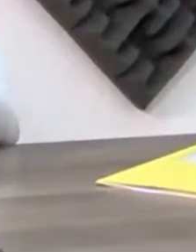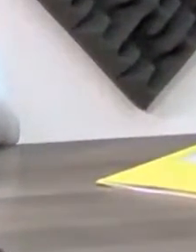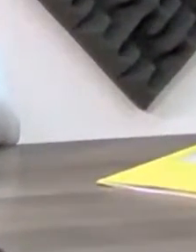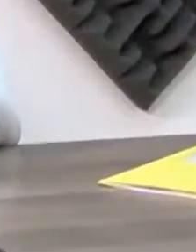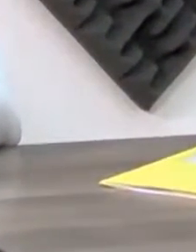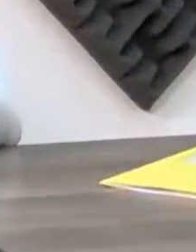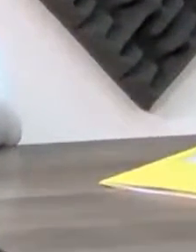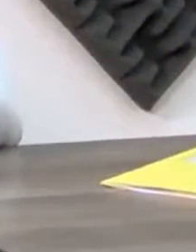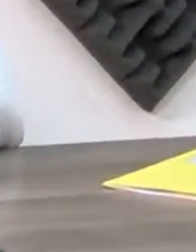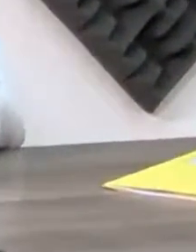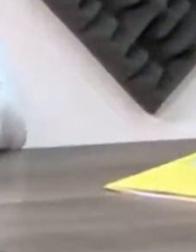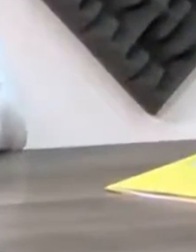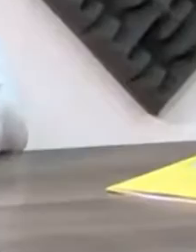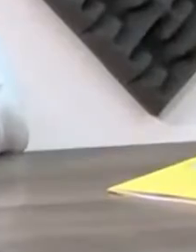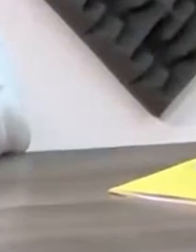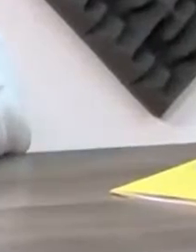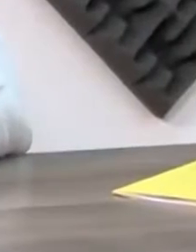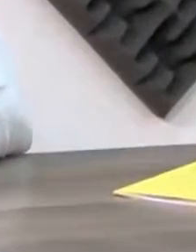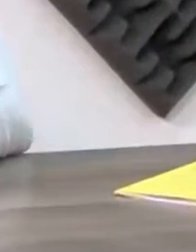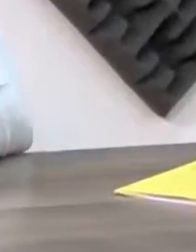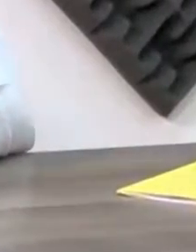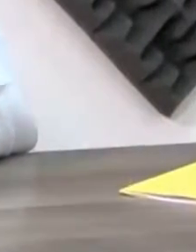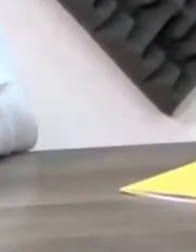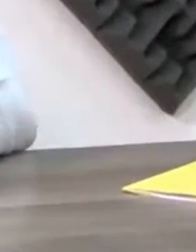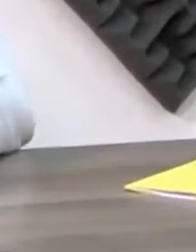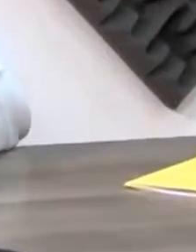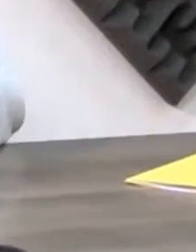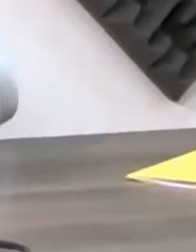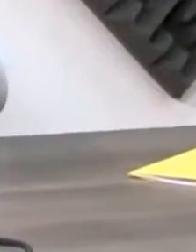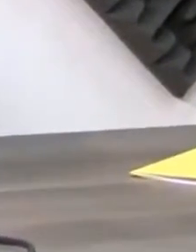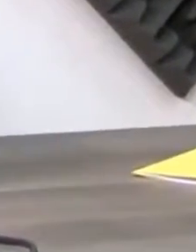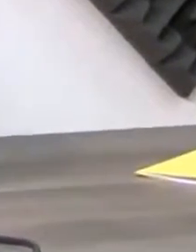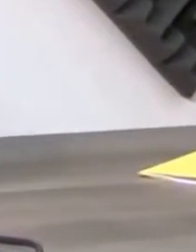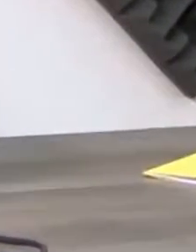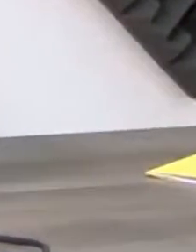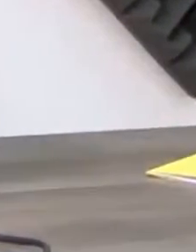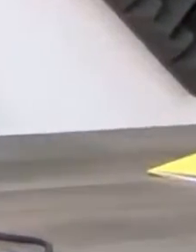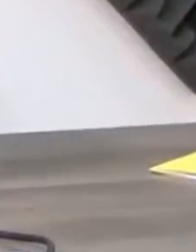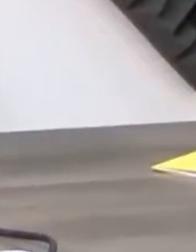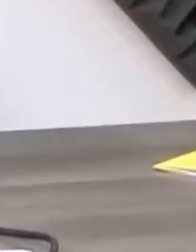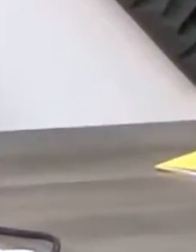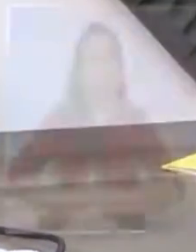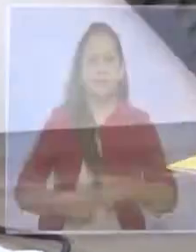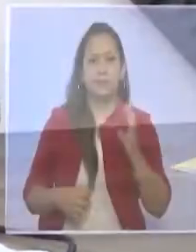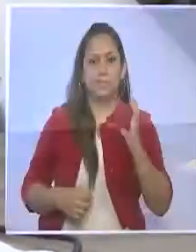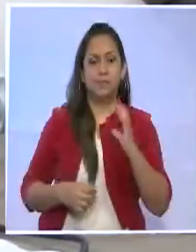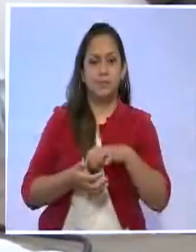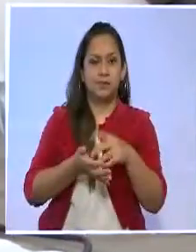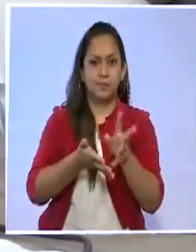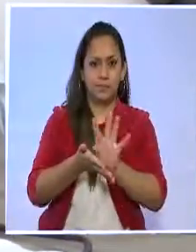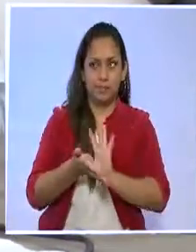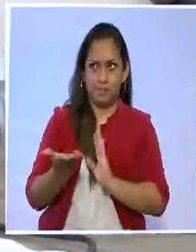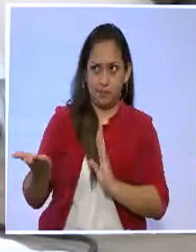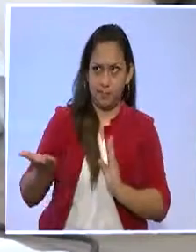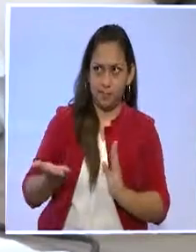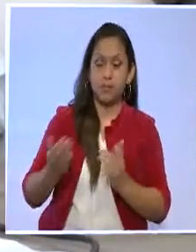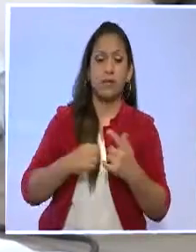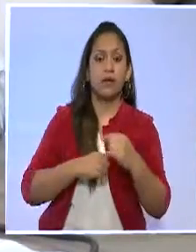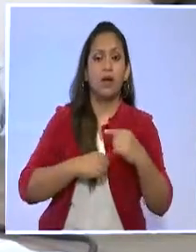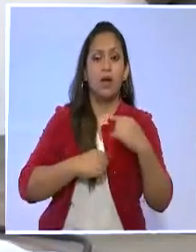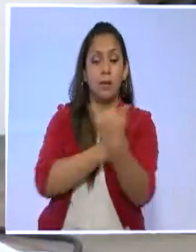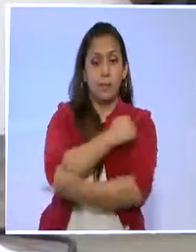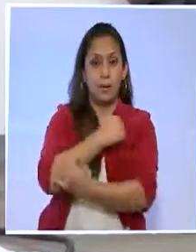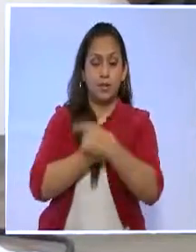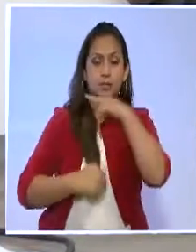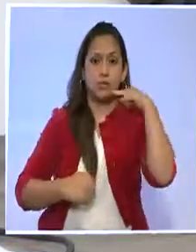mayaya ancash ica y machine acá y yanqui con up y un pacman katikushkata sea la presidenta tanto en rusia como en bielorrusia